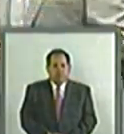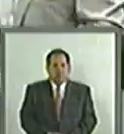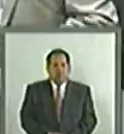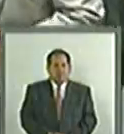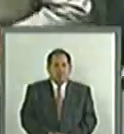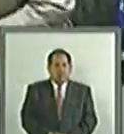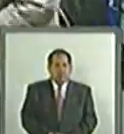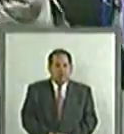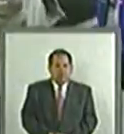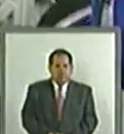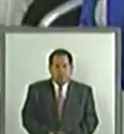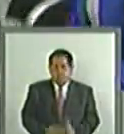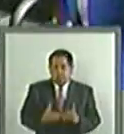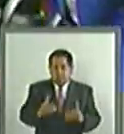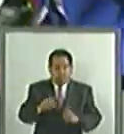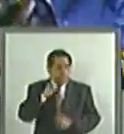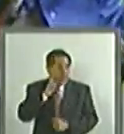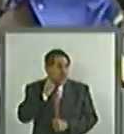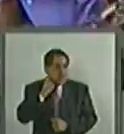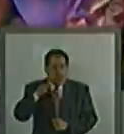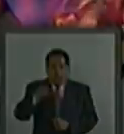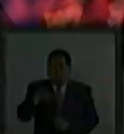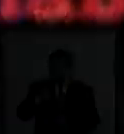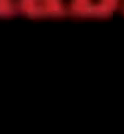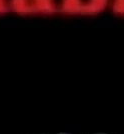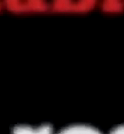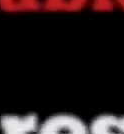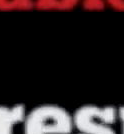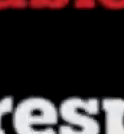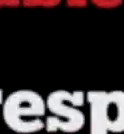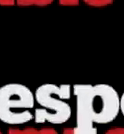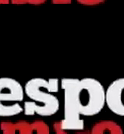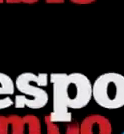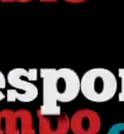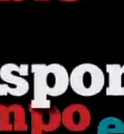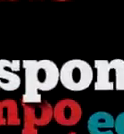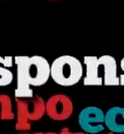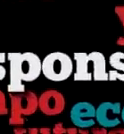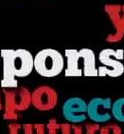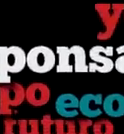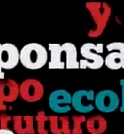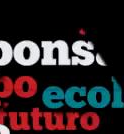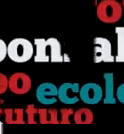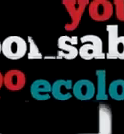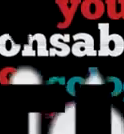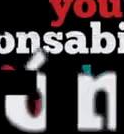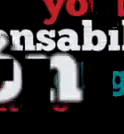Adelante, diputada Marisela Contreras.